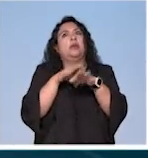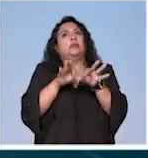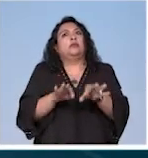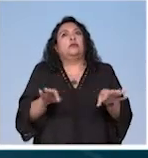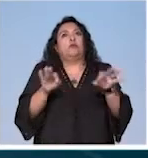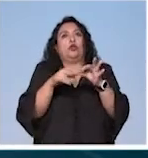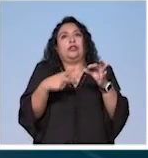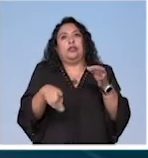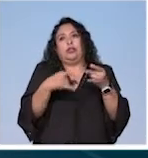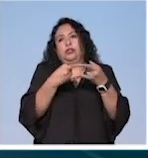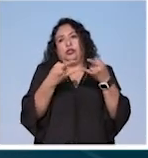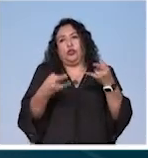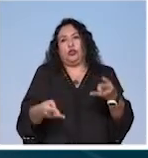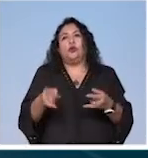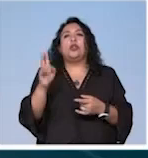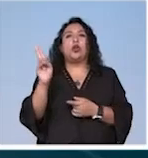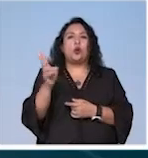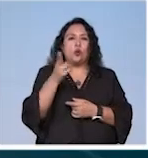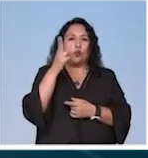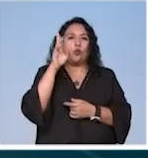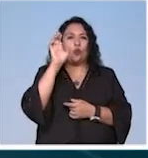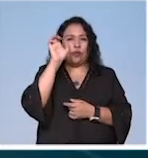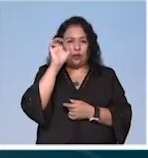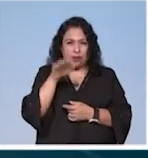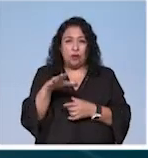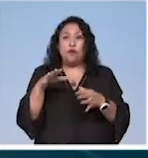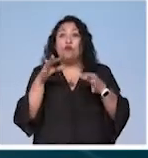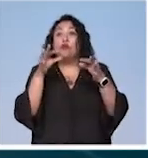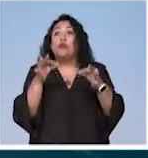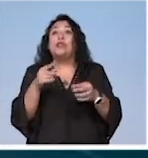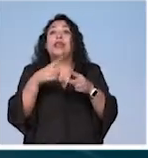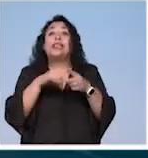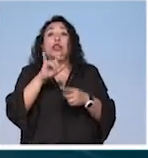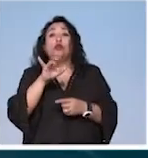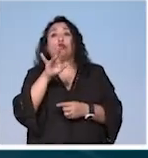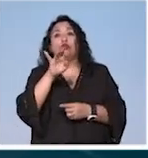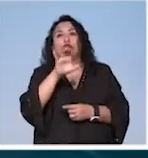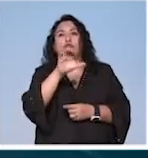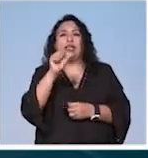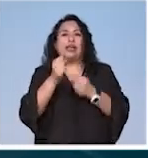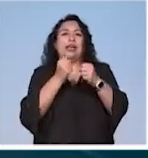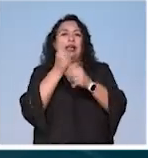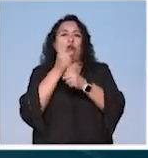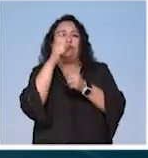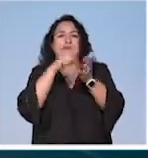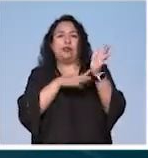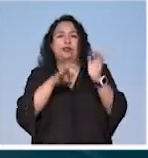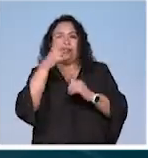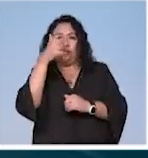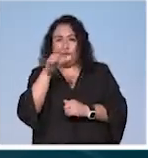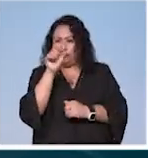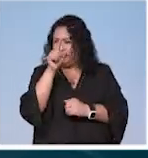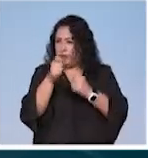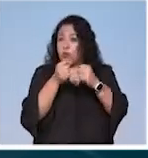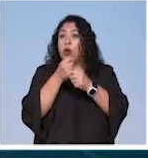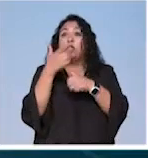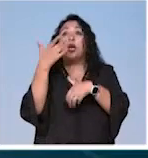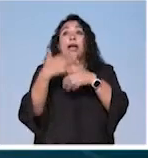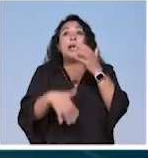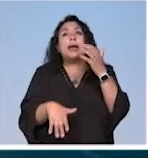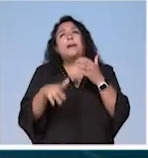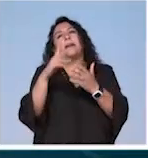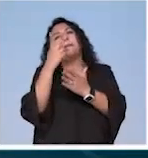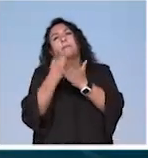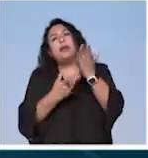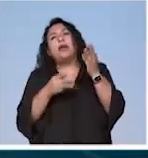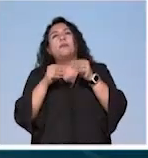trascendente de nuestra historia, la Universidad Nacional de México, fundada por Justo Sierra en 1910. En ese mismo año, se terminaría en un plan